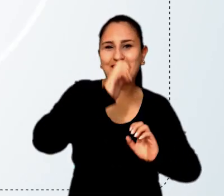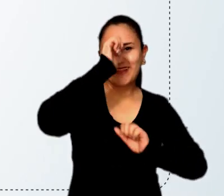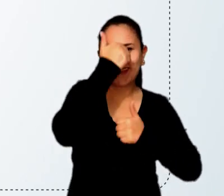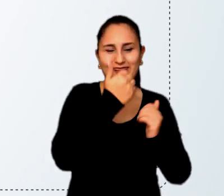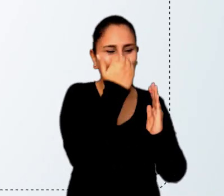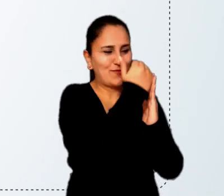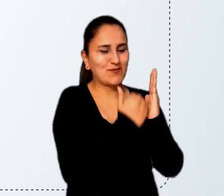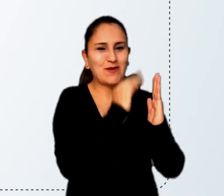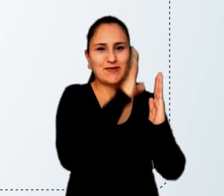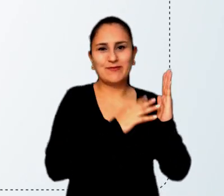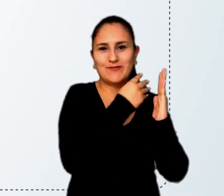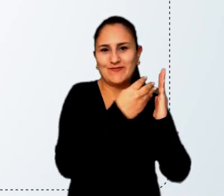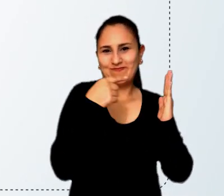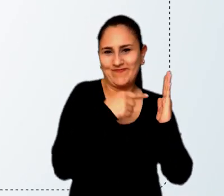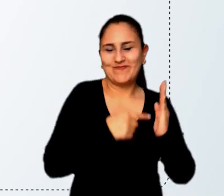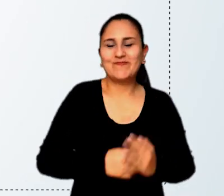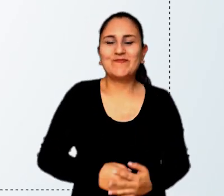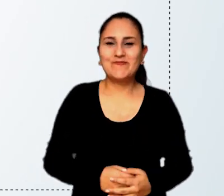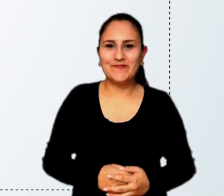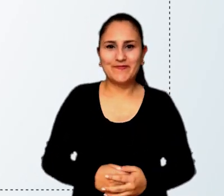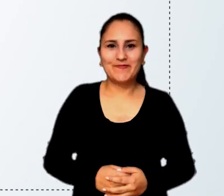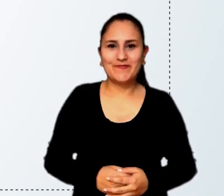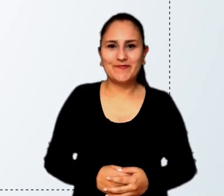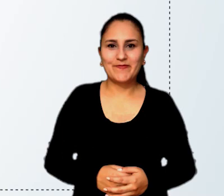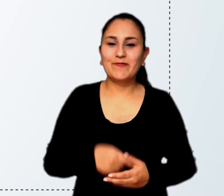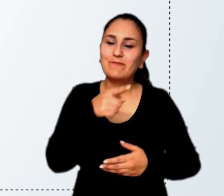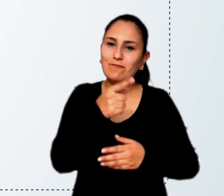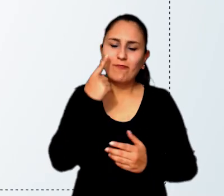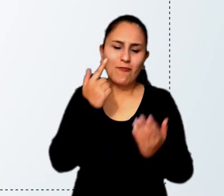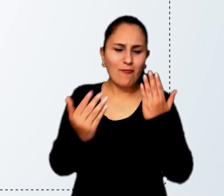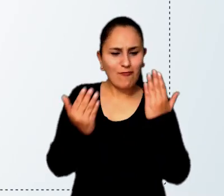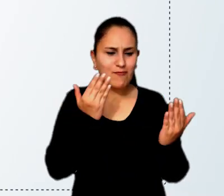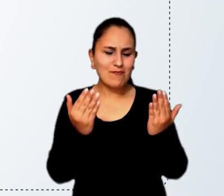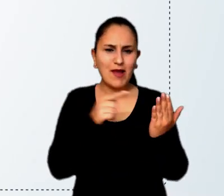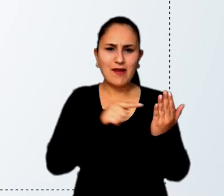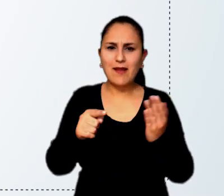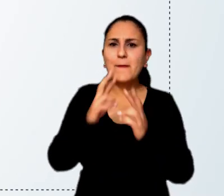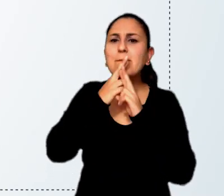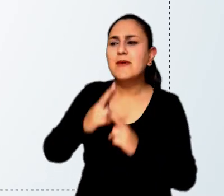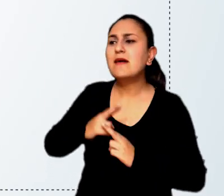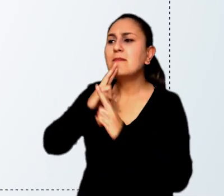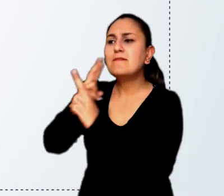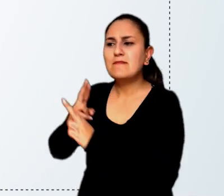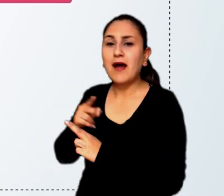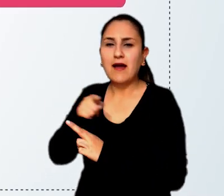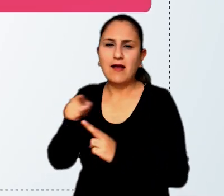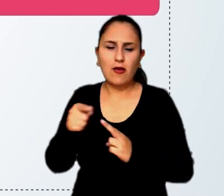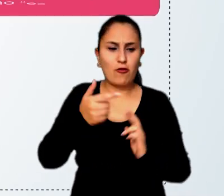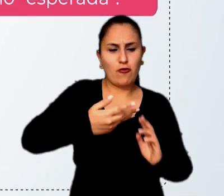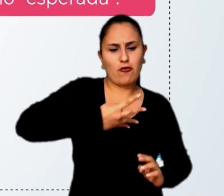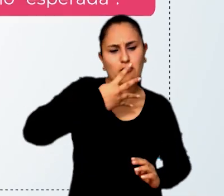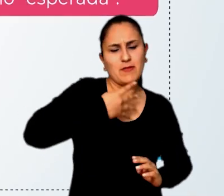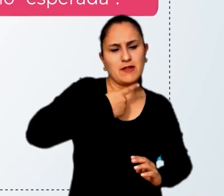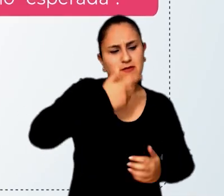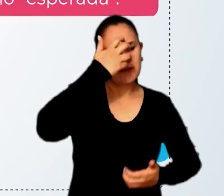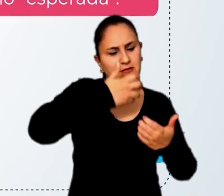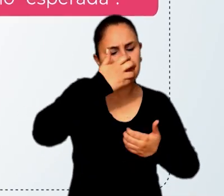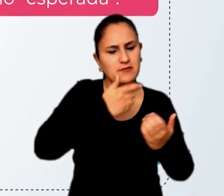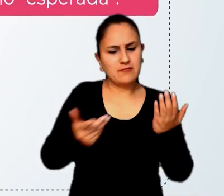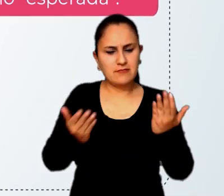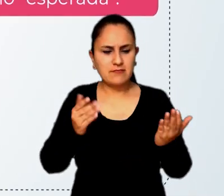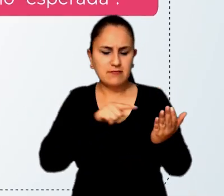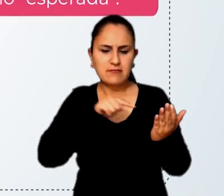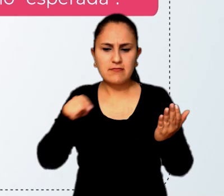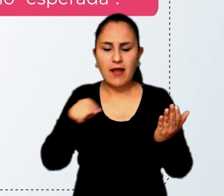rúbricas de valoración compare las respuestas con las competencias evaluadas identifica aspectos